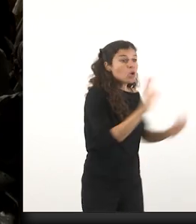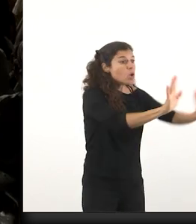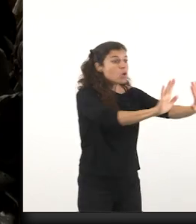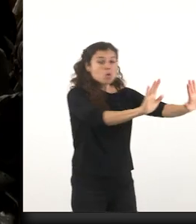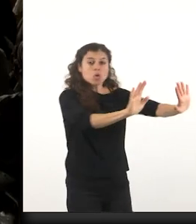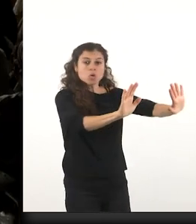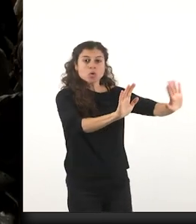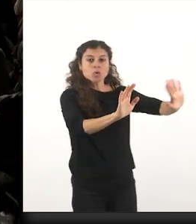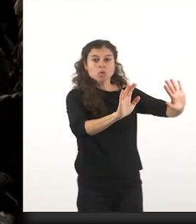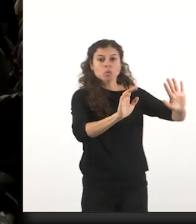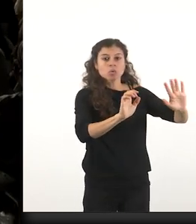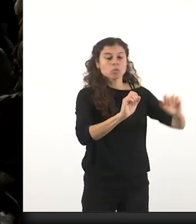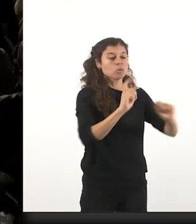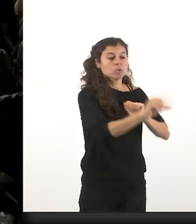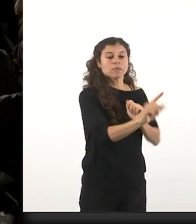favor, Antonio.